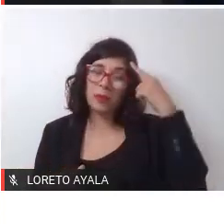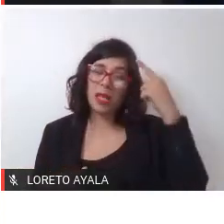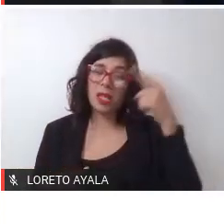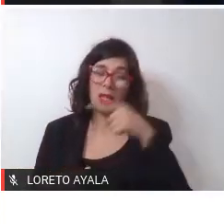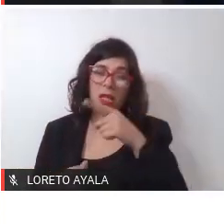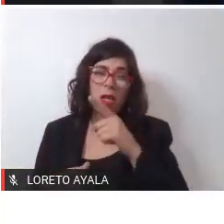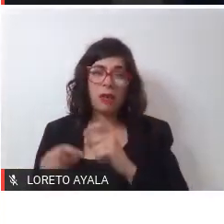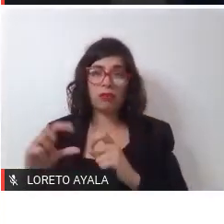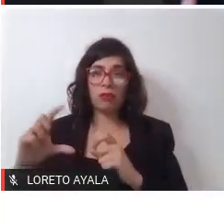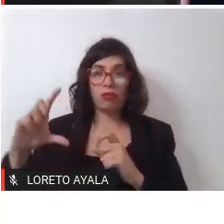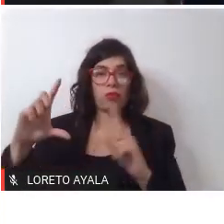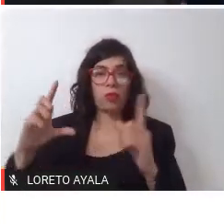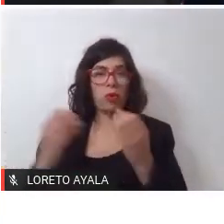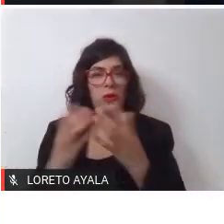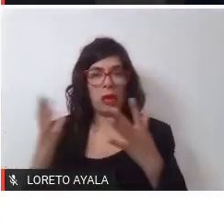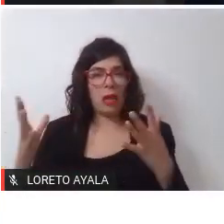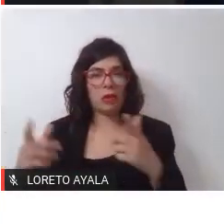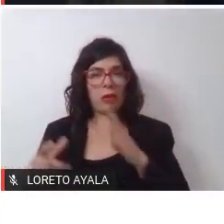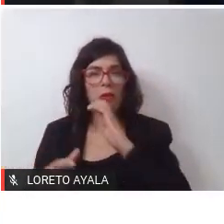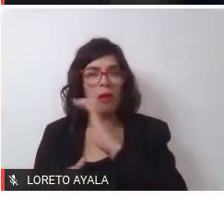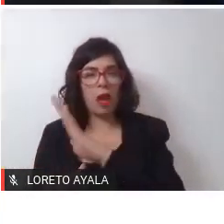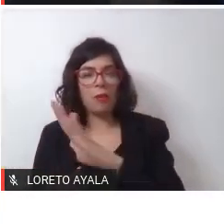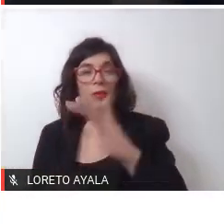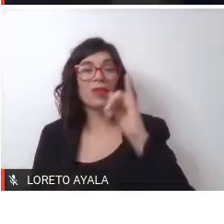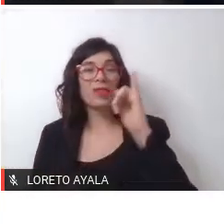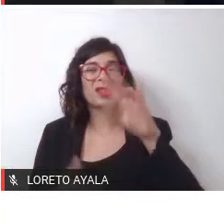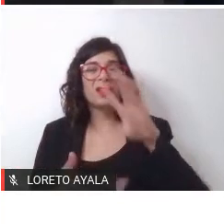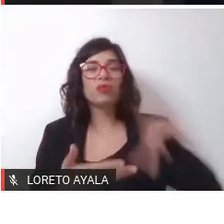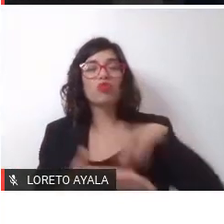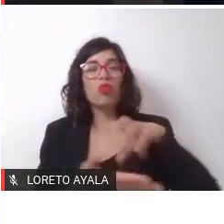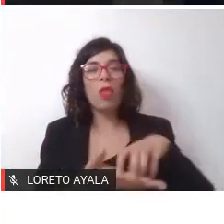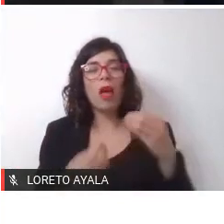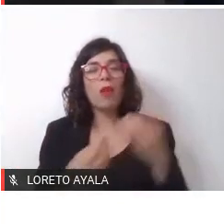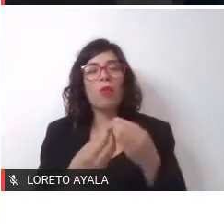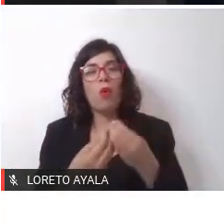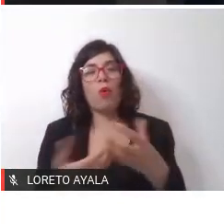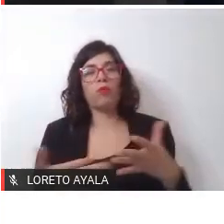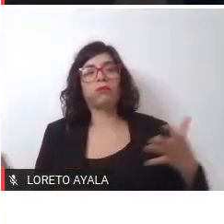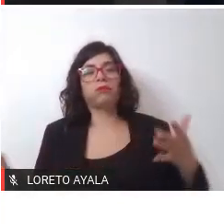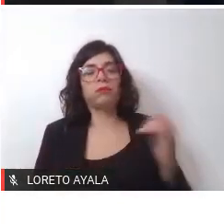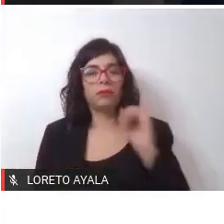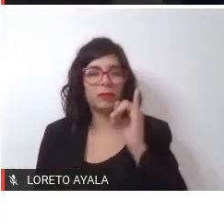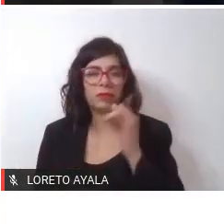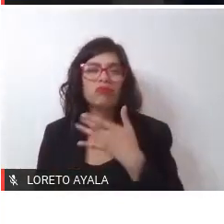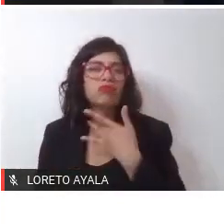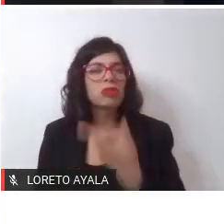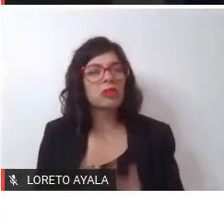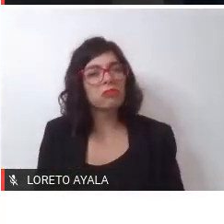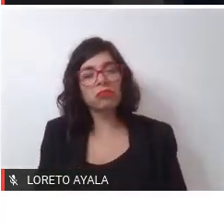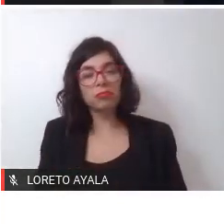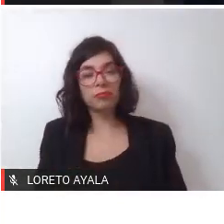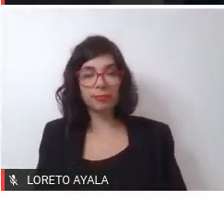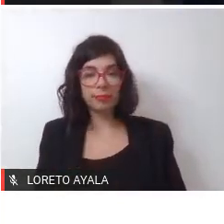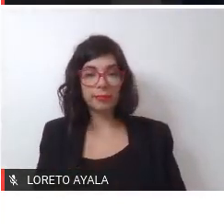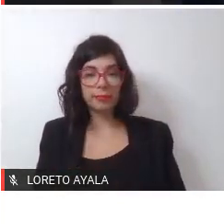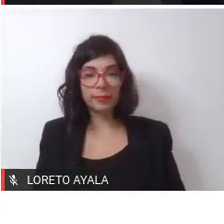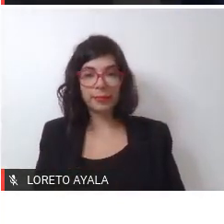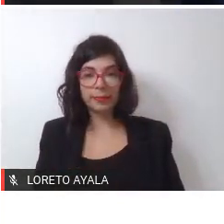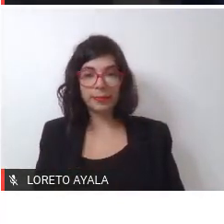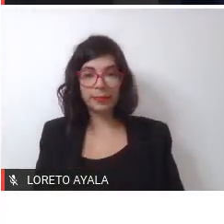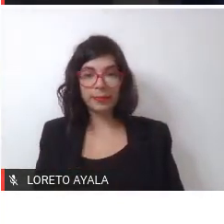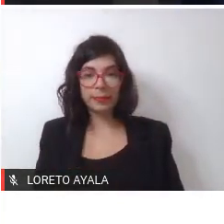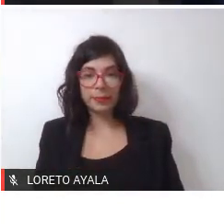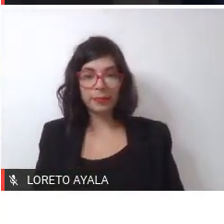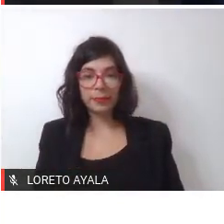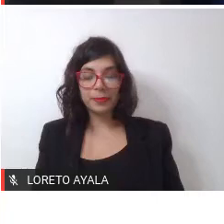han aumentado tanto en zonas rurales, pero sí han aumentado bastante en zona urbana? A ver, el gráfico